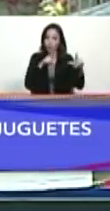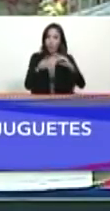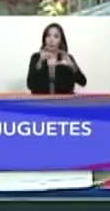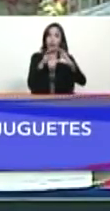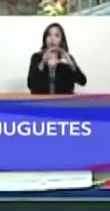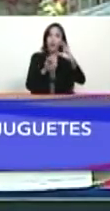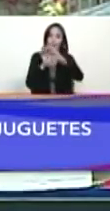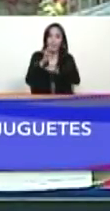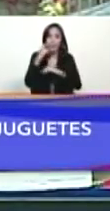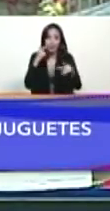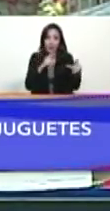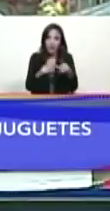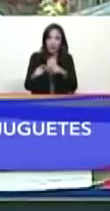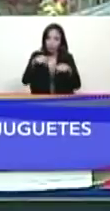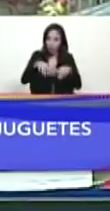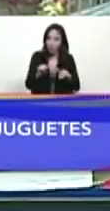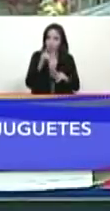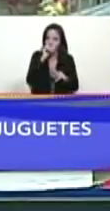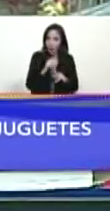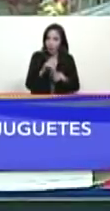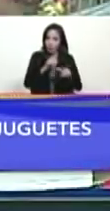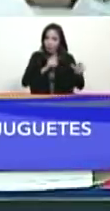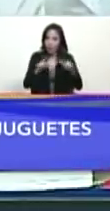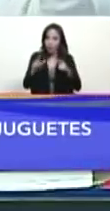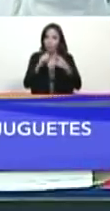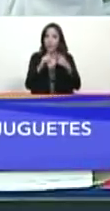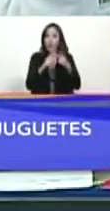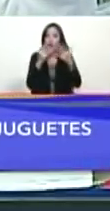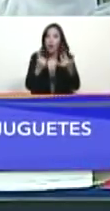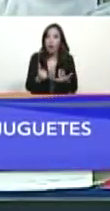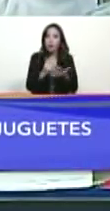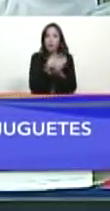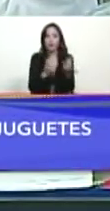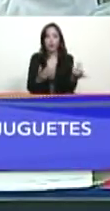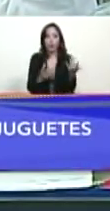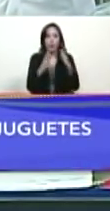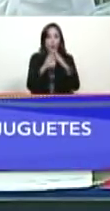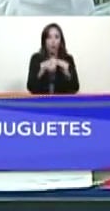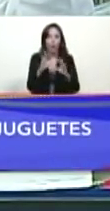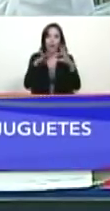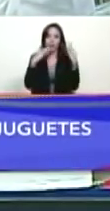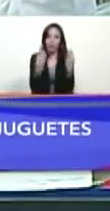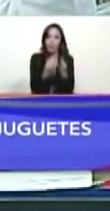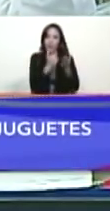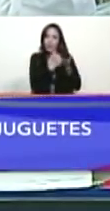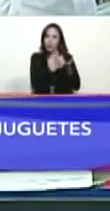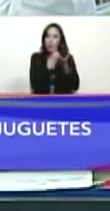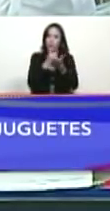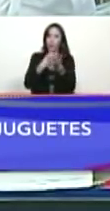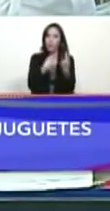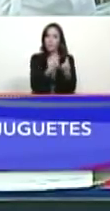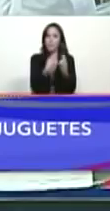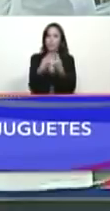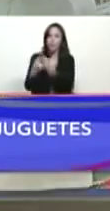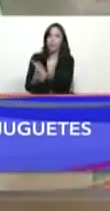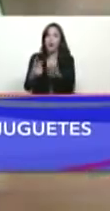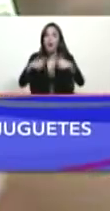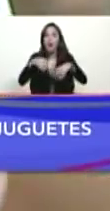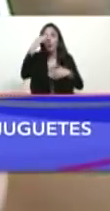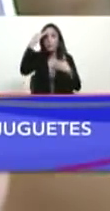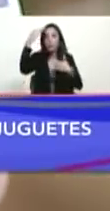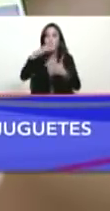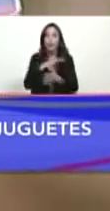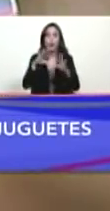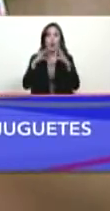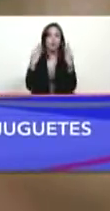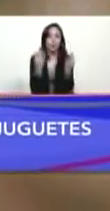patria, vamos a consolidar todo el programa de protección a la familia. Mi saludo a los hogares de la